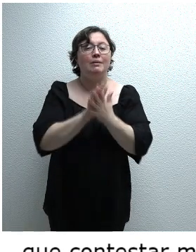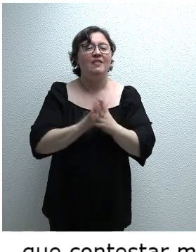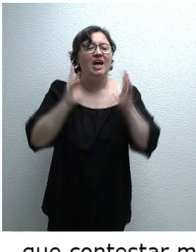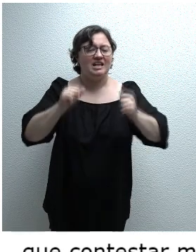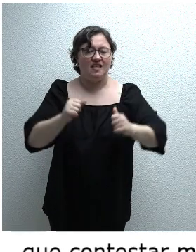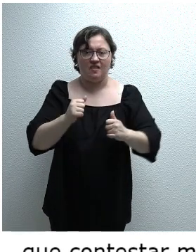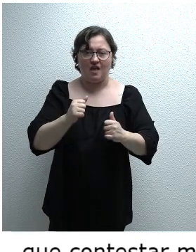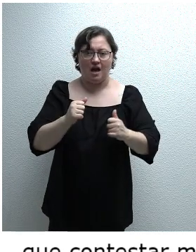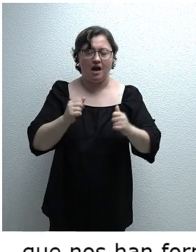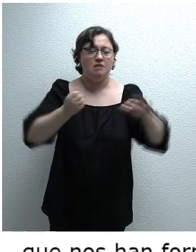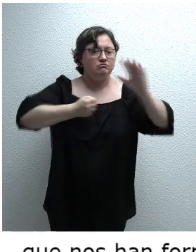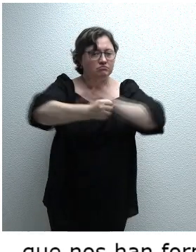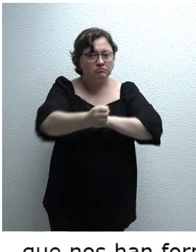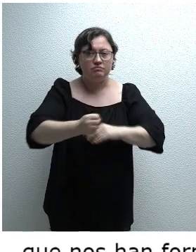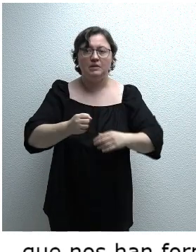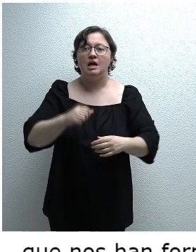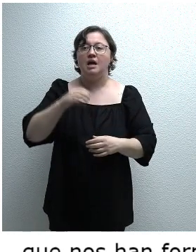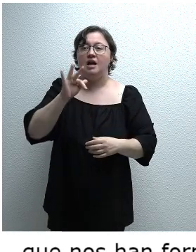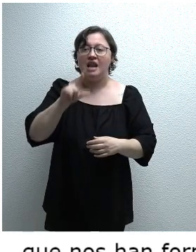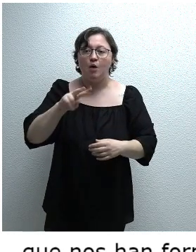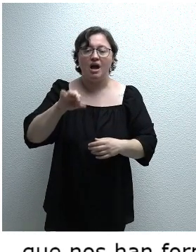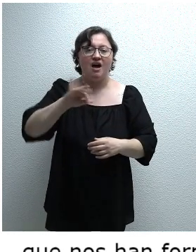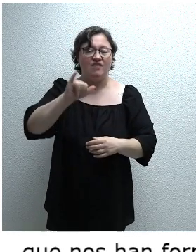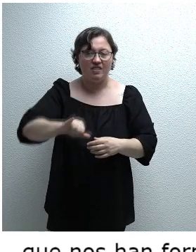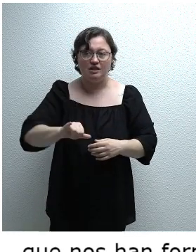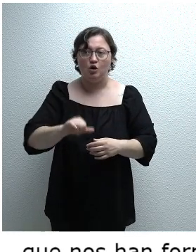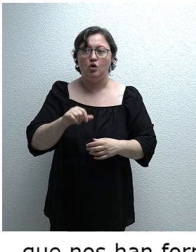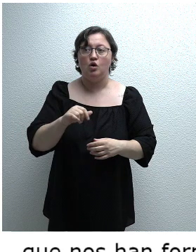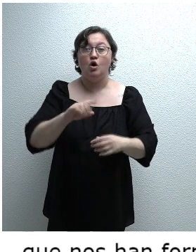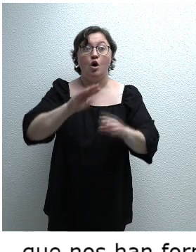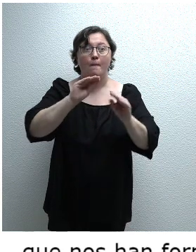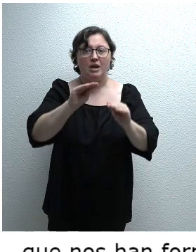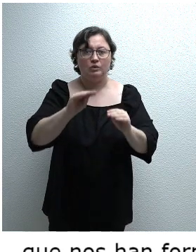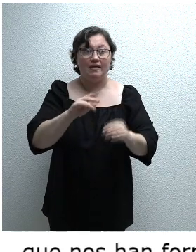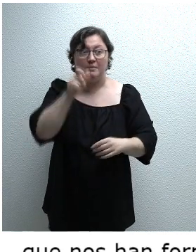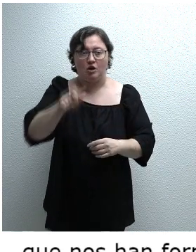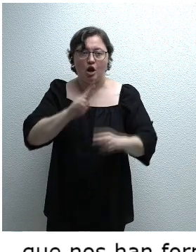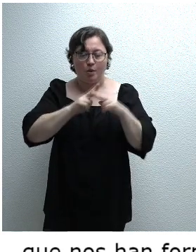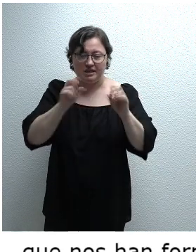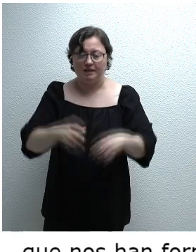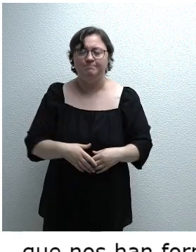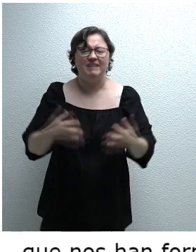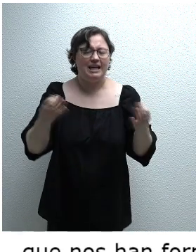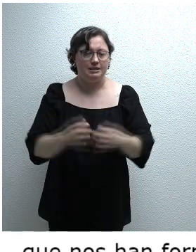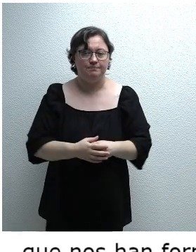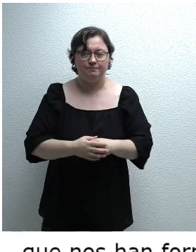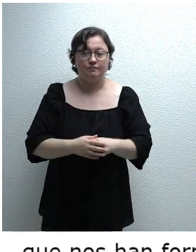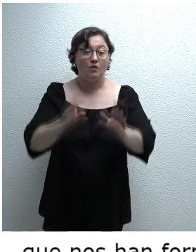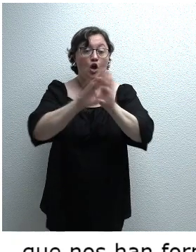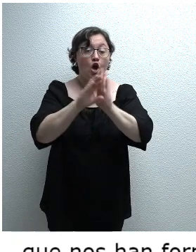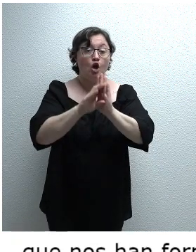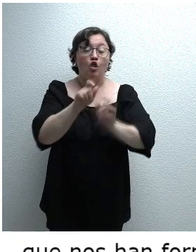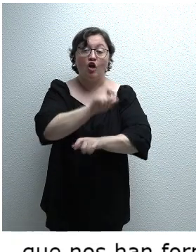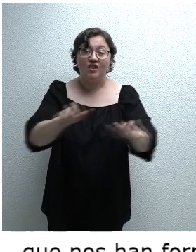de Francisco Martínez Zambrano, de Laura Senra, de Laura Hernández y de una pregunta también de un anónimo. Y es lo siguiente, en la redacción del Código Civil, en la